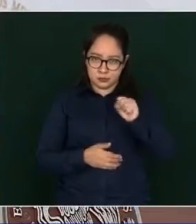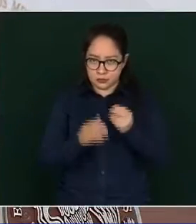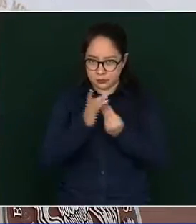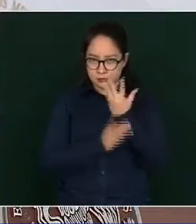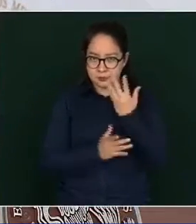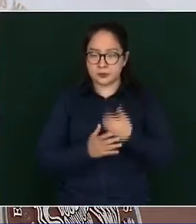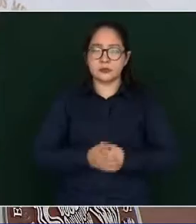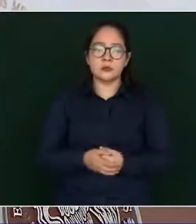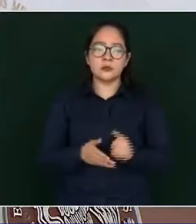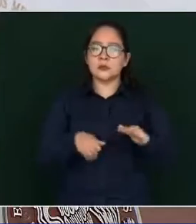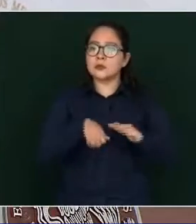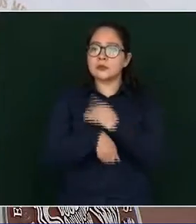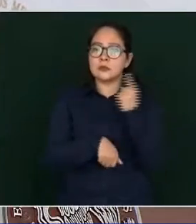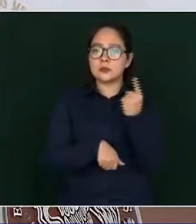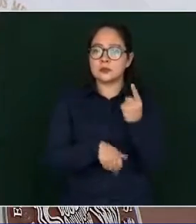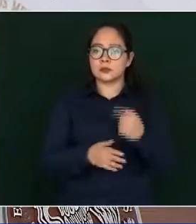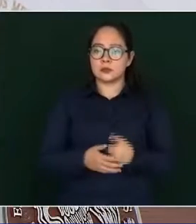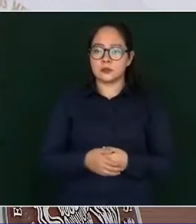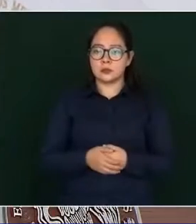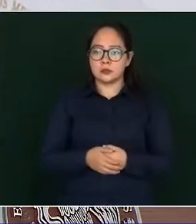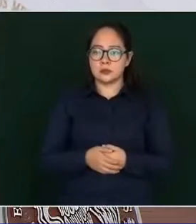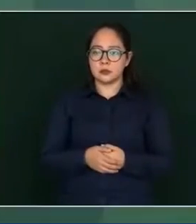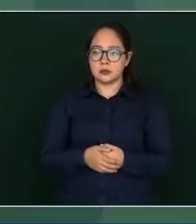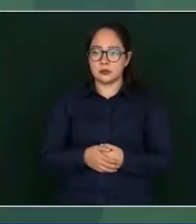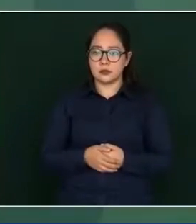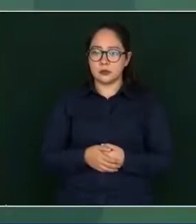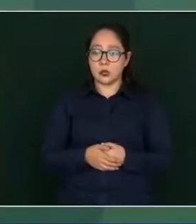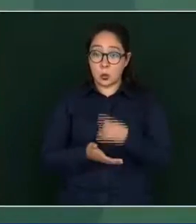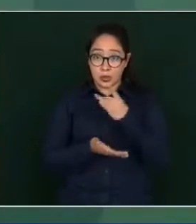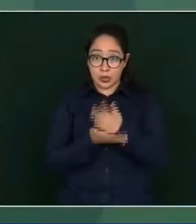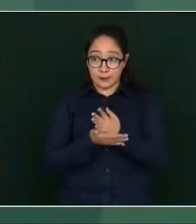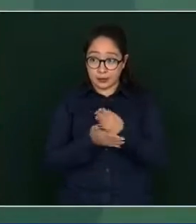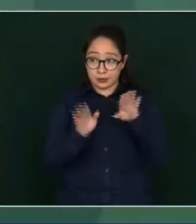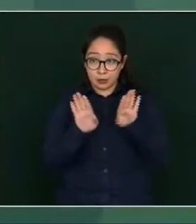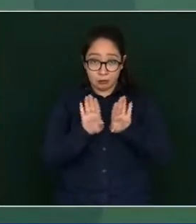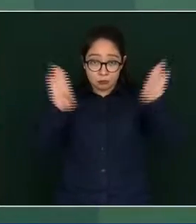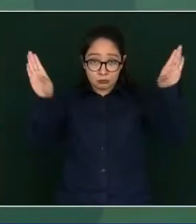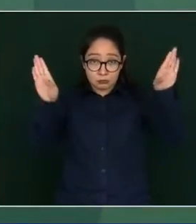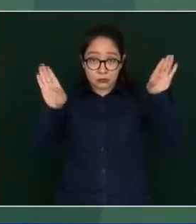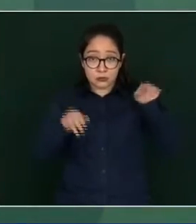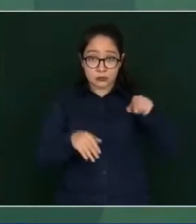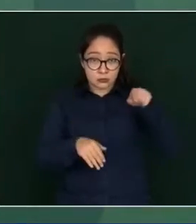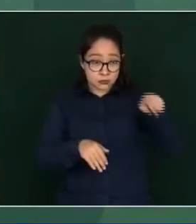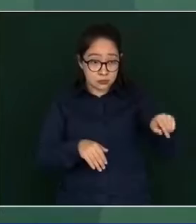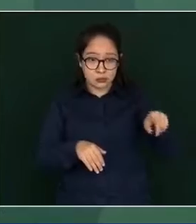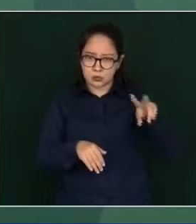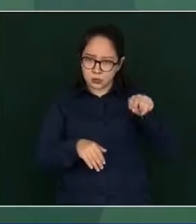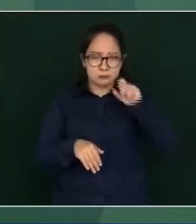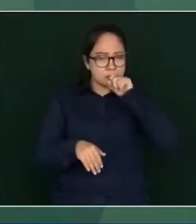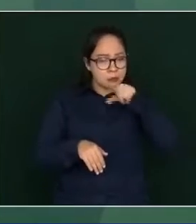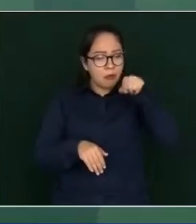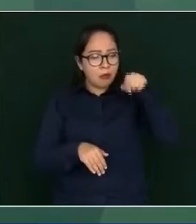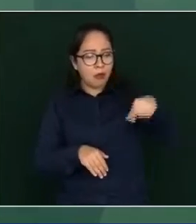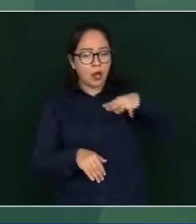porque no solo es el aeropuerto Felipe Ángeles, ahí está la base aérea